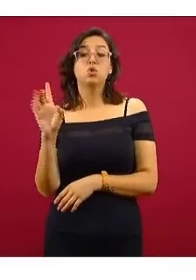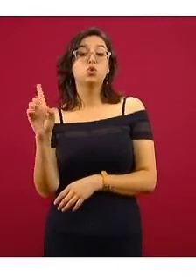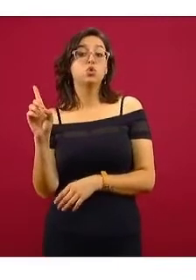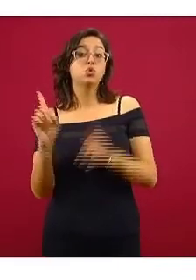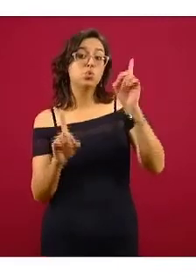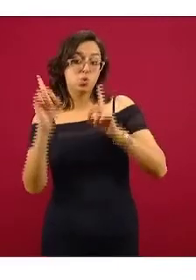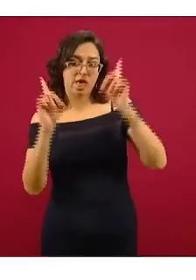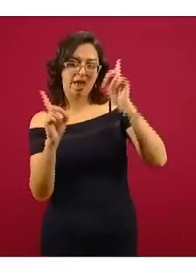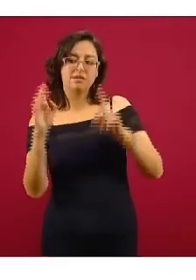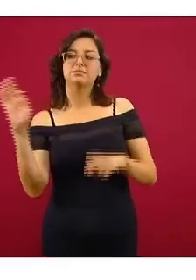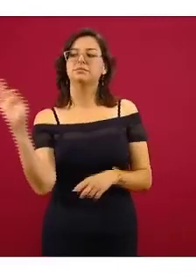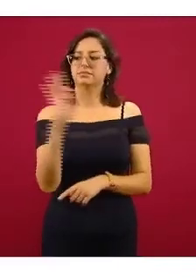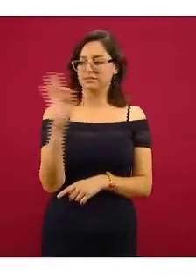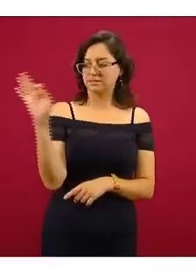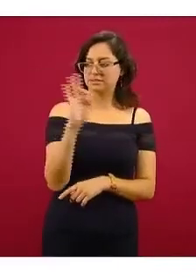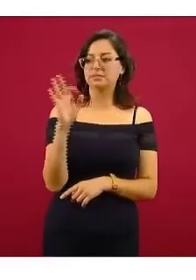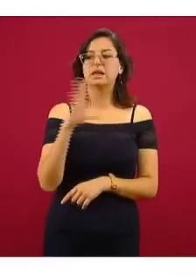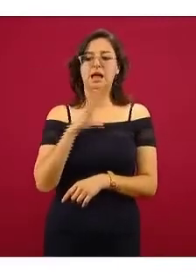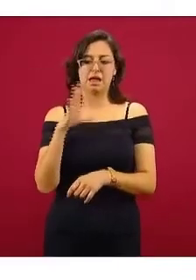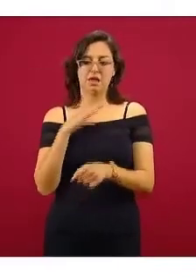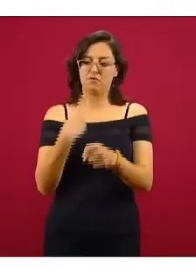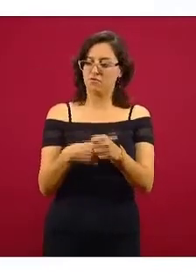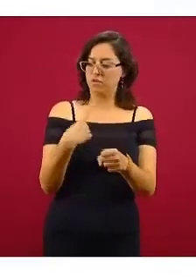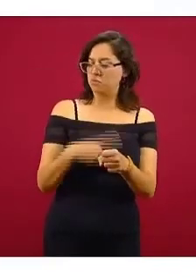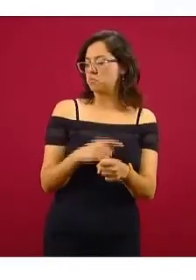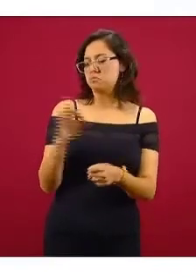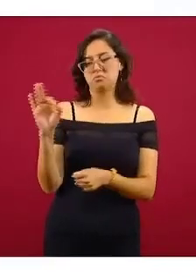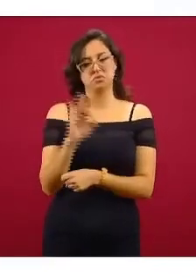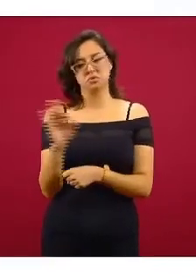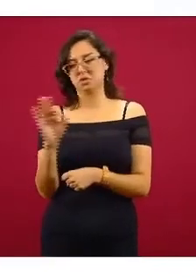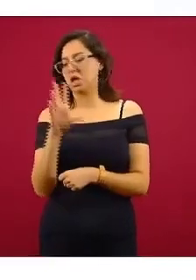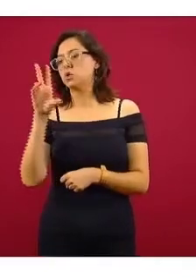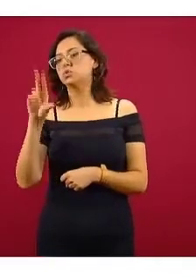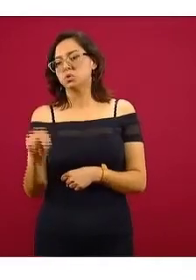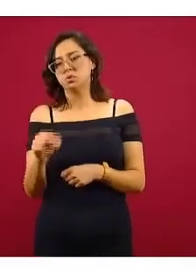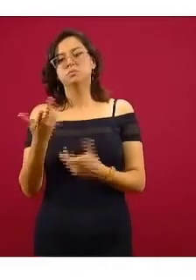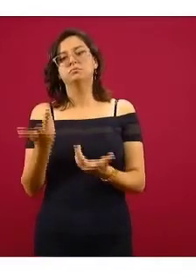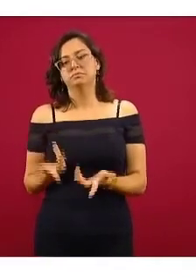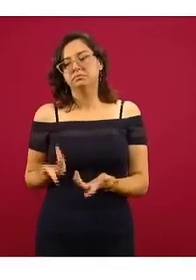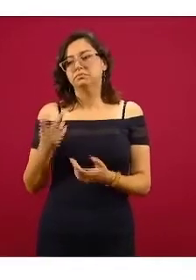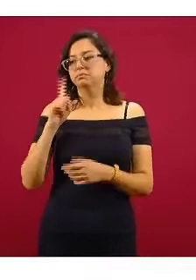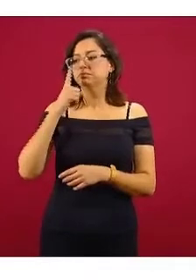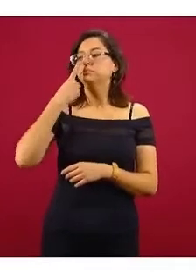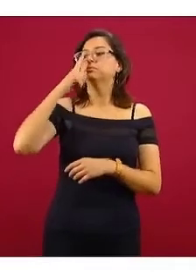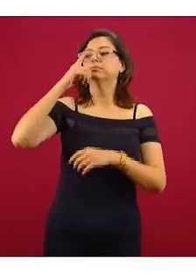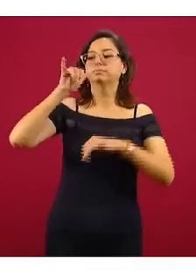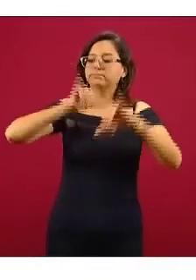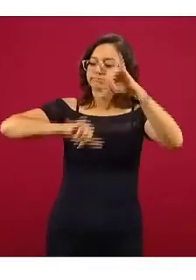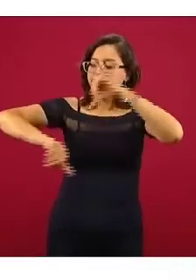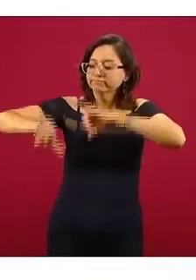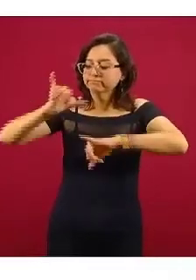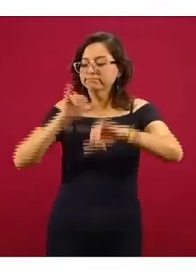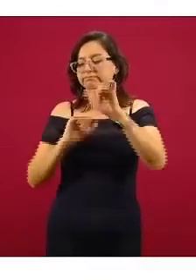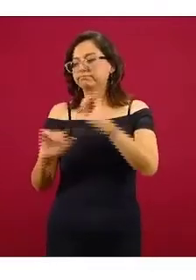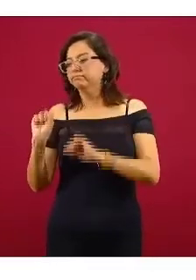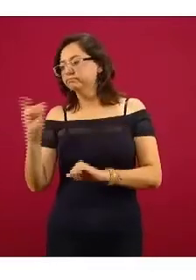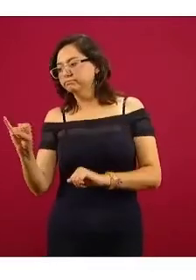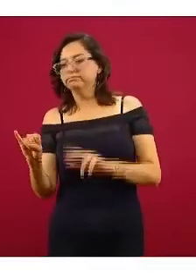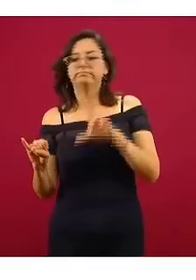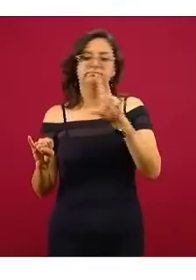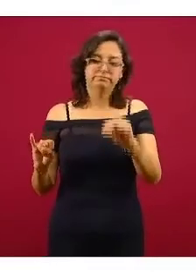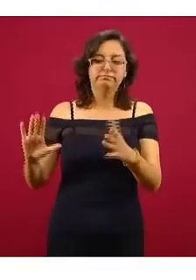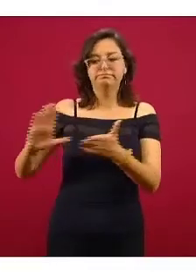de sospechoso. Algunos de ellos serán descartados de seguro por la prueba de laboratorio, pero un buen porcentaje de ellos